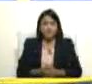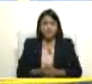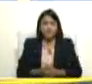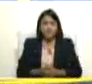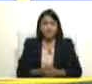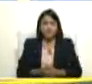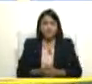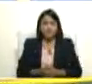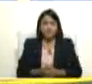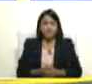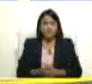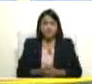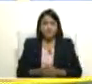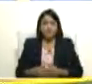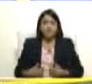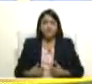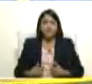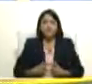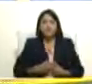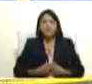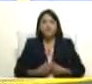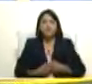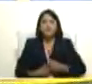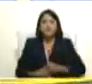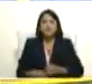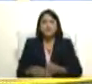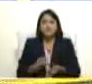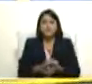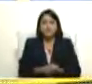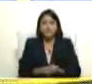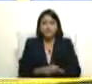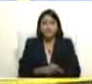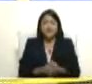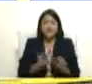Una participación de edad más de